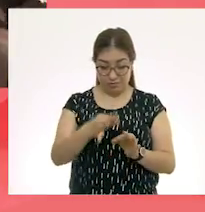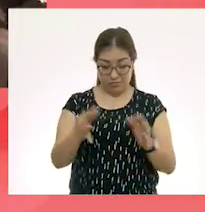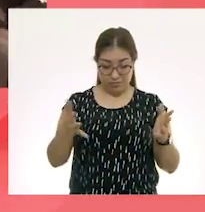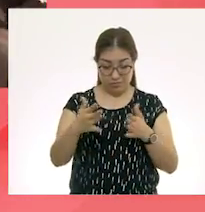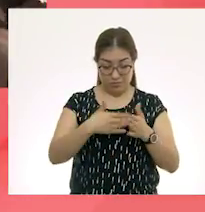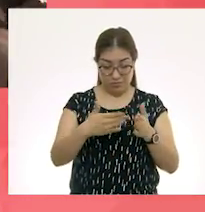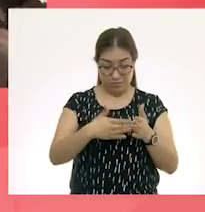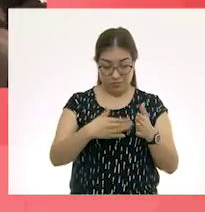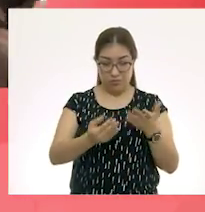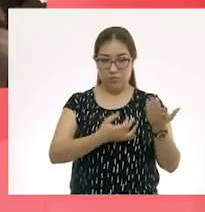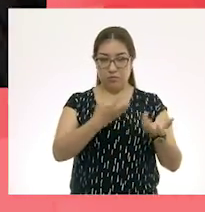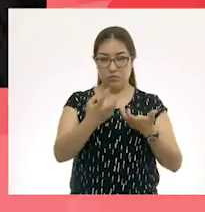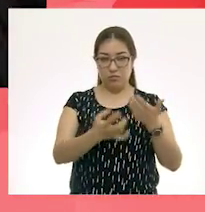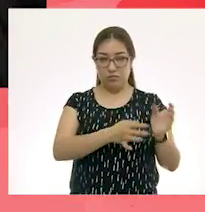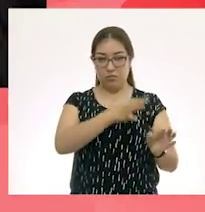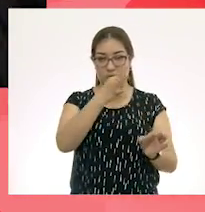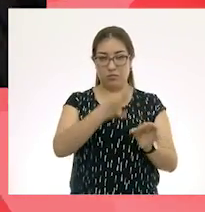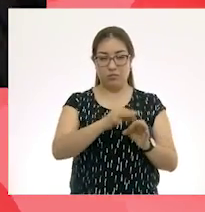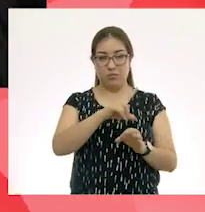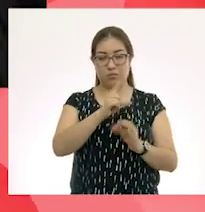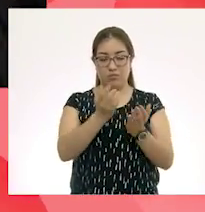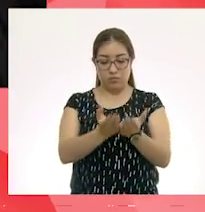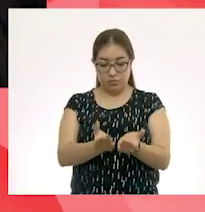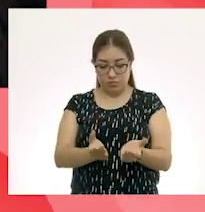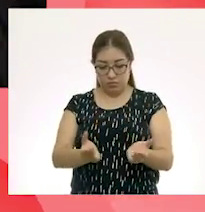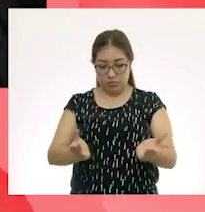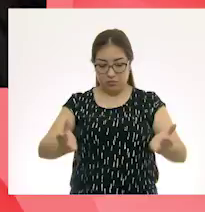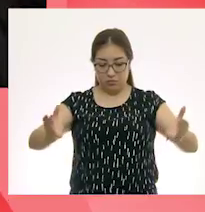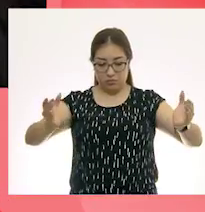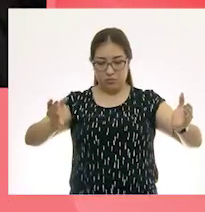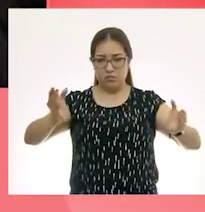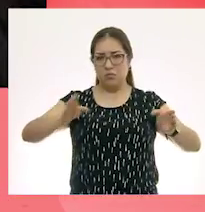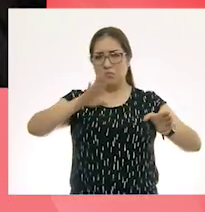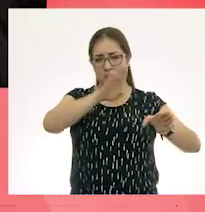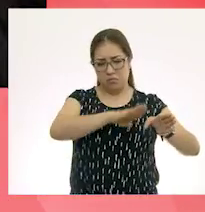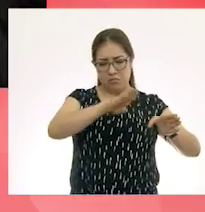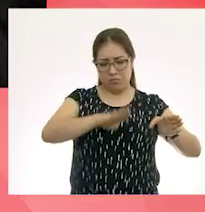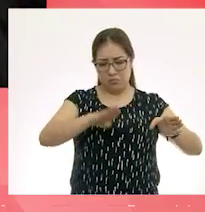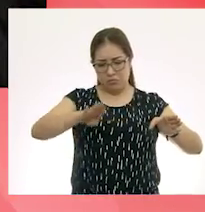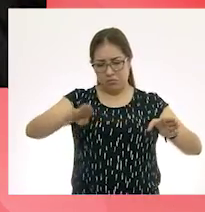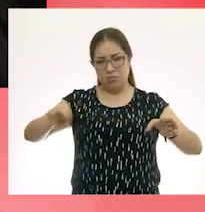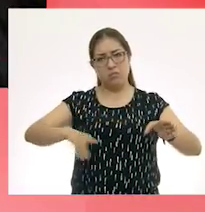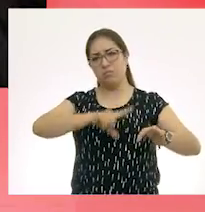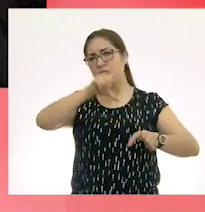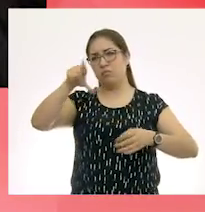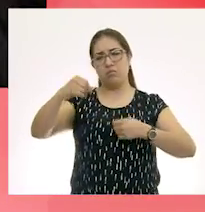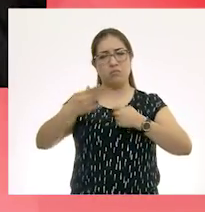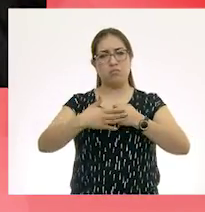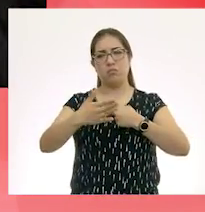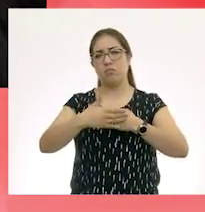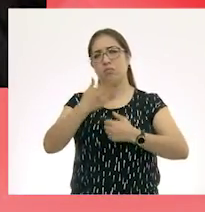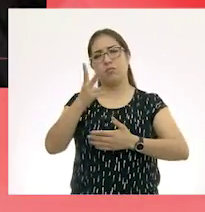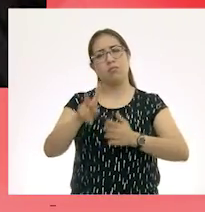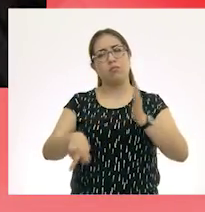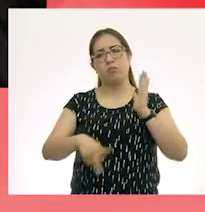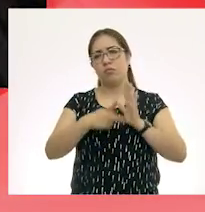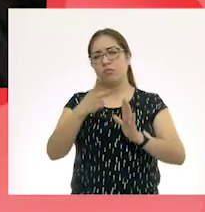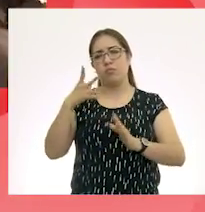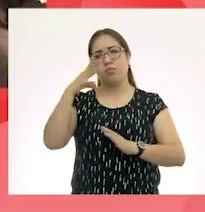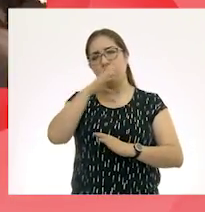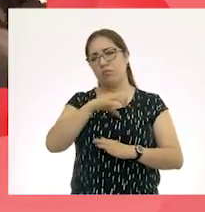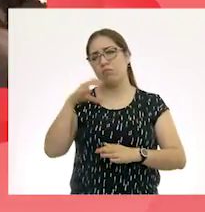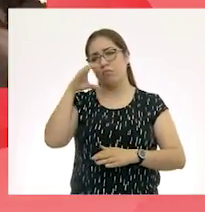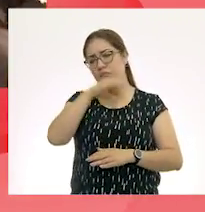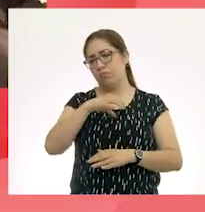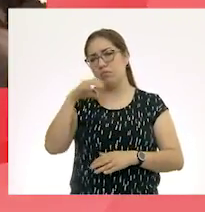para alzarlos, así. Los puede guardar. Costumbre, ajá. Los puede guardar y uno los puede recalentar después para Ah, que sí. recuperen Ajá, sí, no, estos se